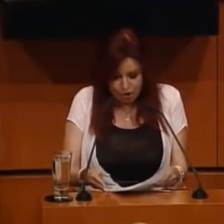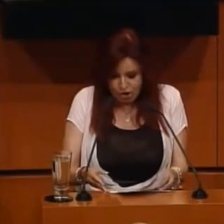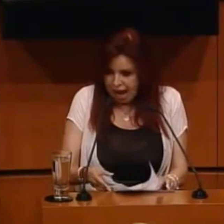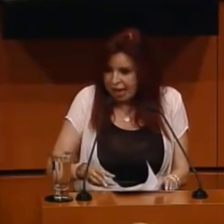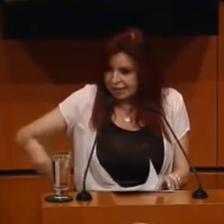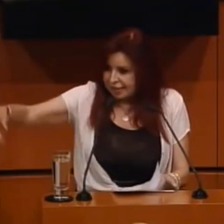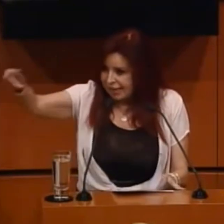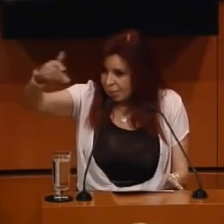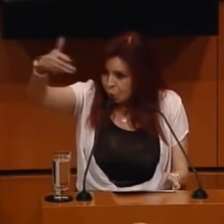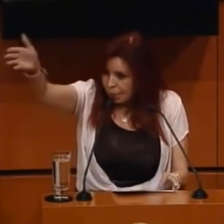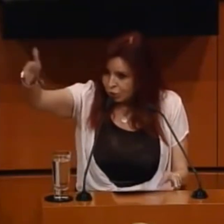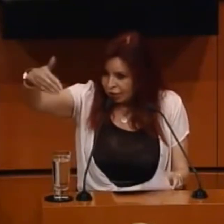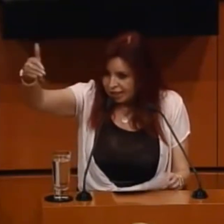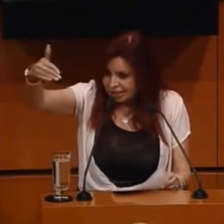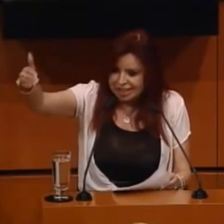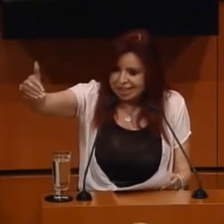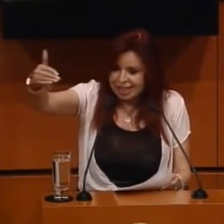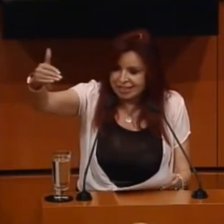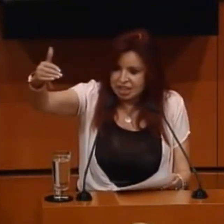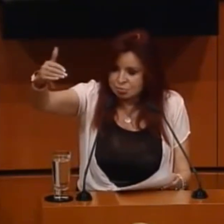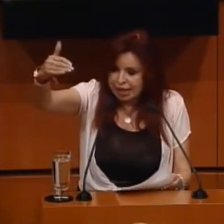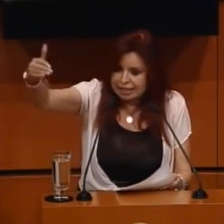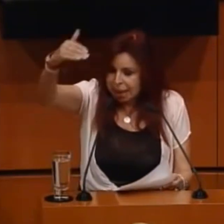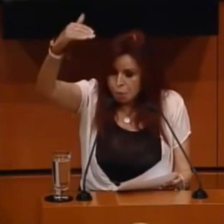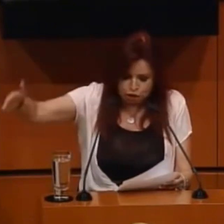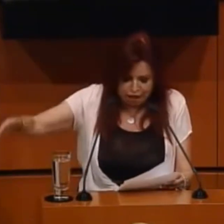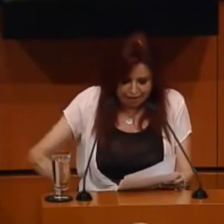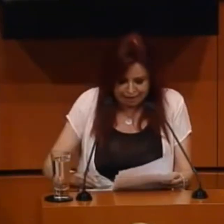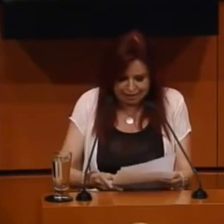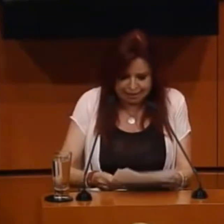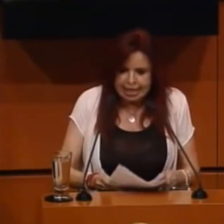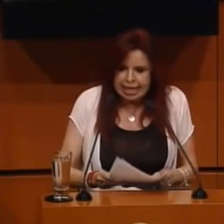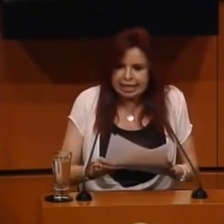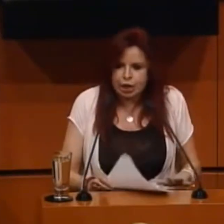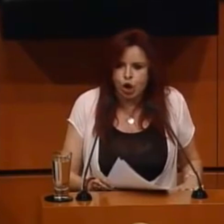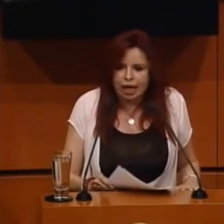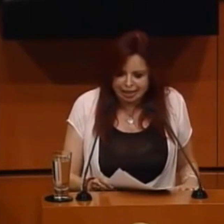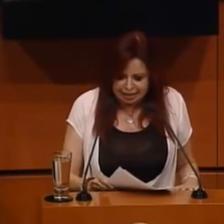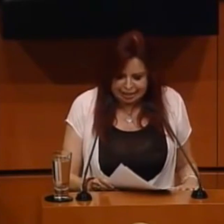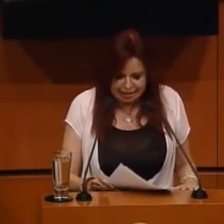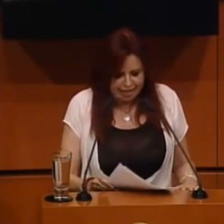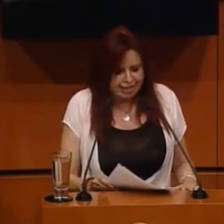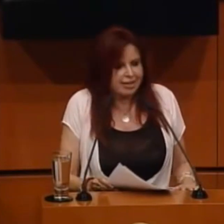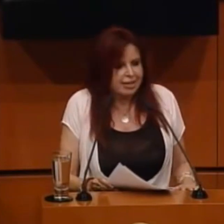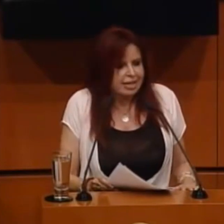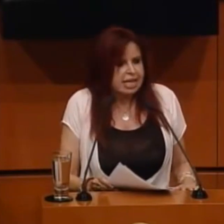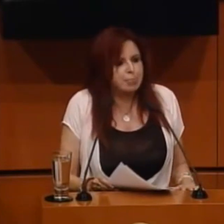Senado, antes de andar aprobando leyes de transparencia mochadas, recoja la